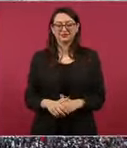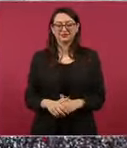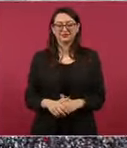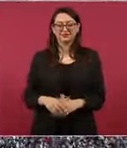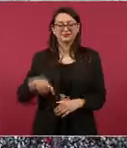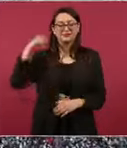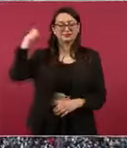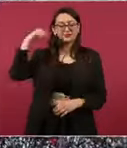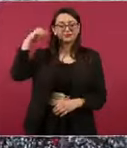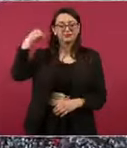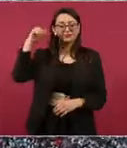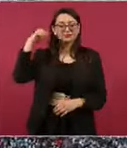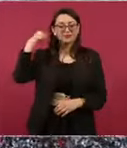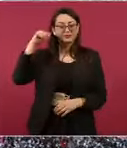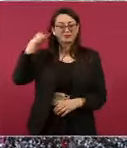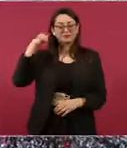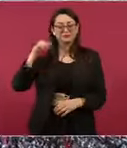Tabasco,